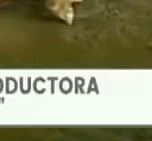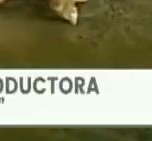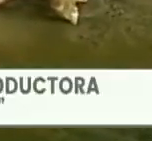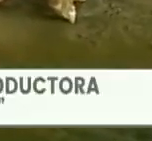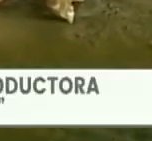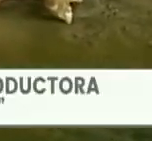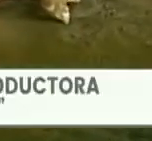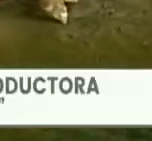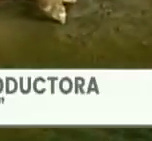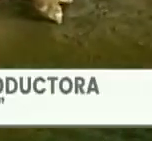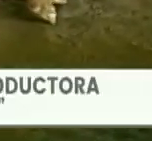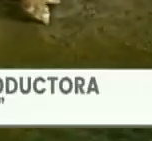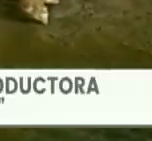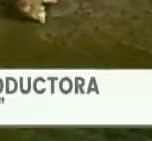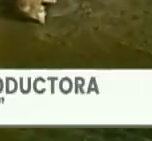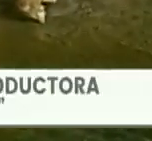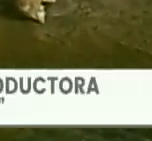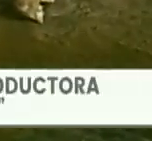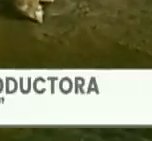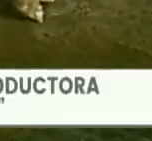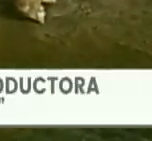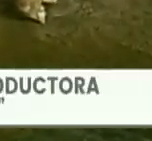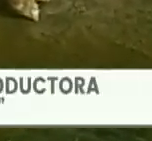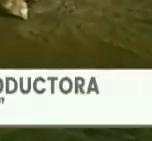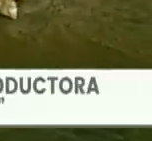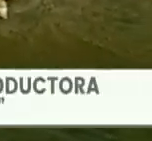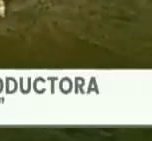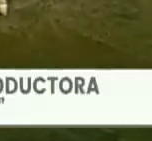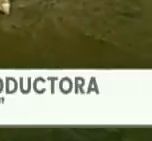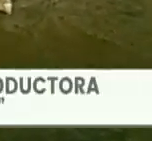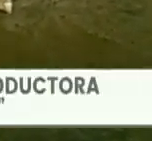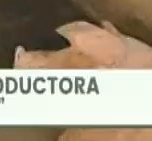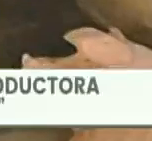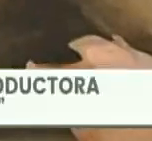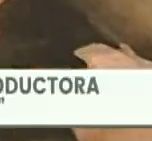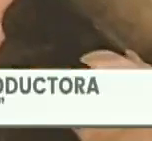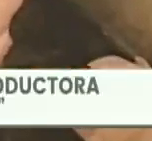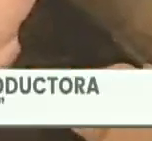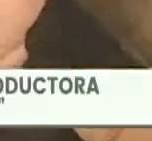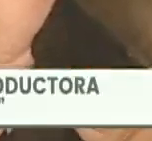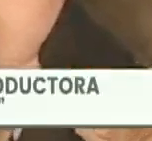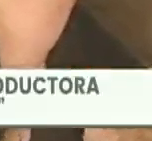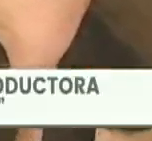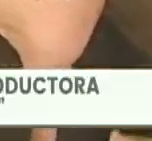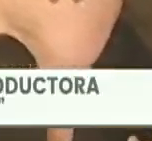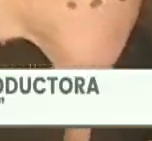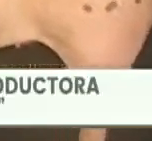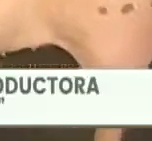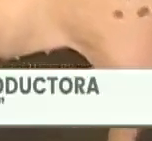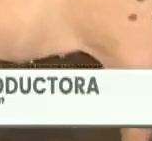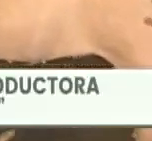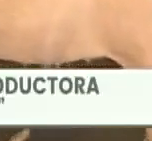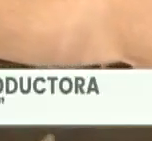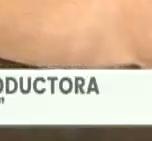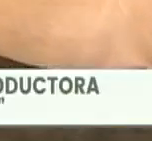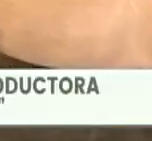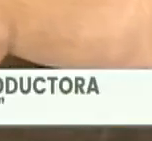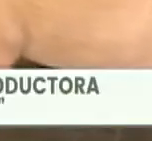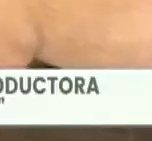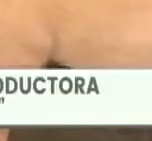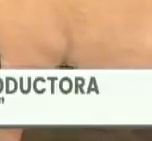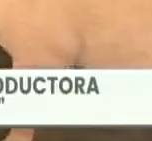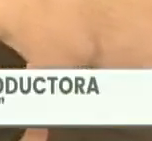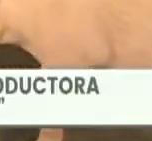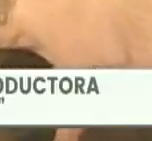comentó, presidente, de ABA, Alimento Balanceado para Cerdo. ¿Okay? Esta, con los números que le acabo de comentar, tenemos